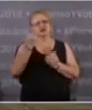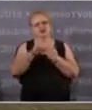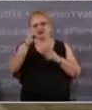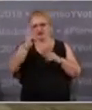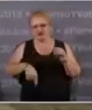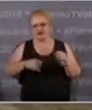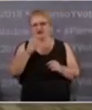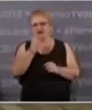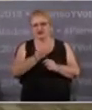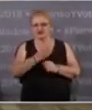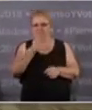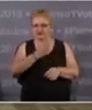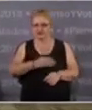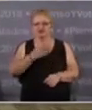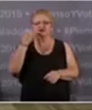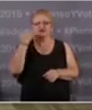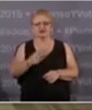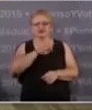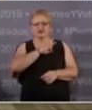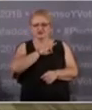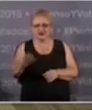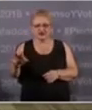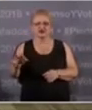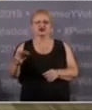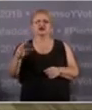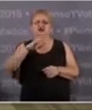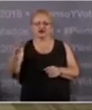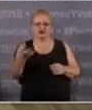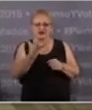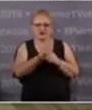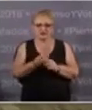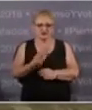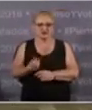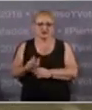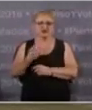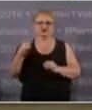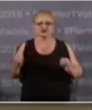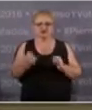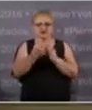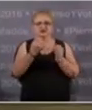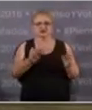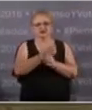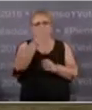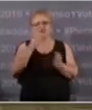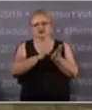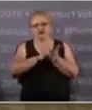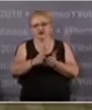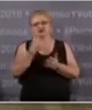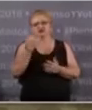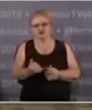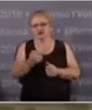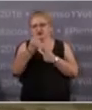impunidad, y que a partir de ahí podamos reconstruir las instituciones, el Estado de Derecho, y